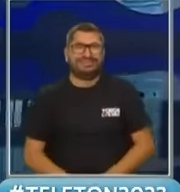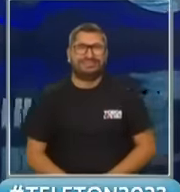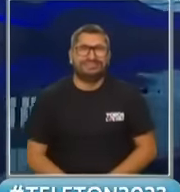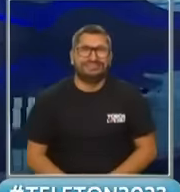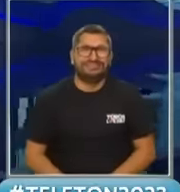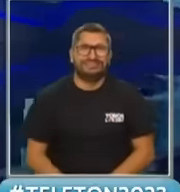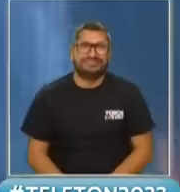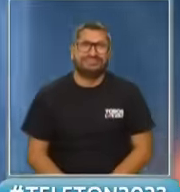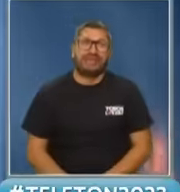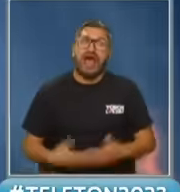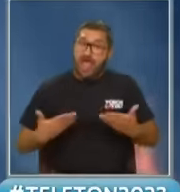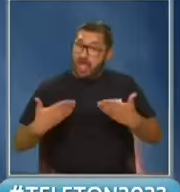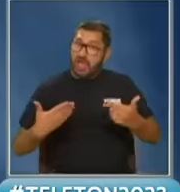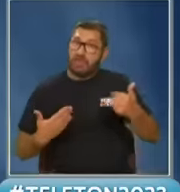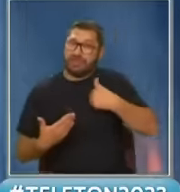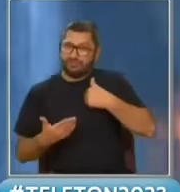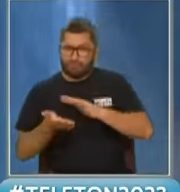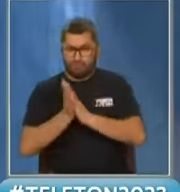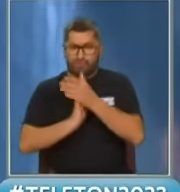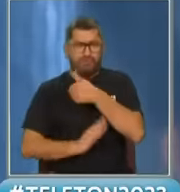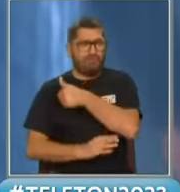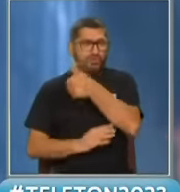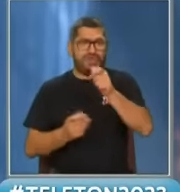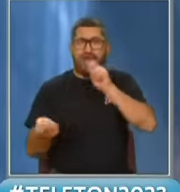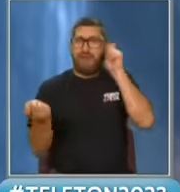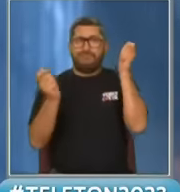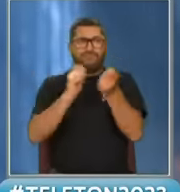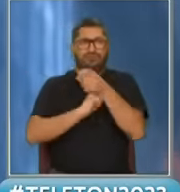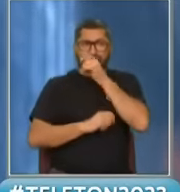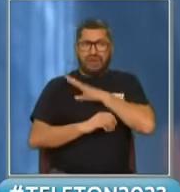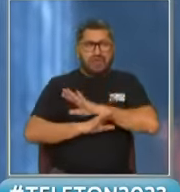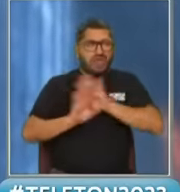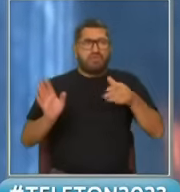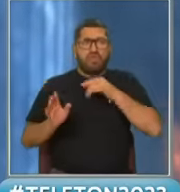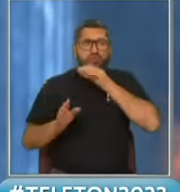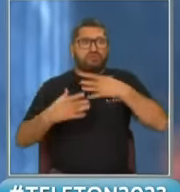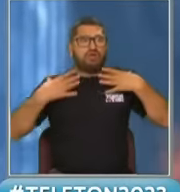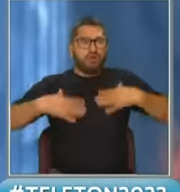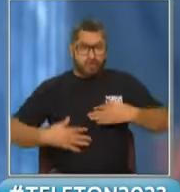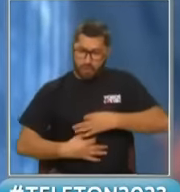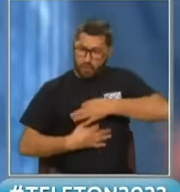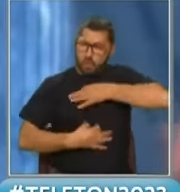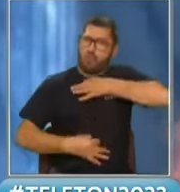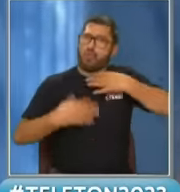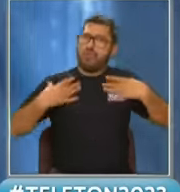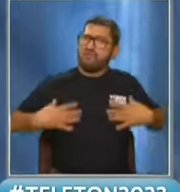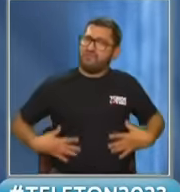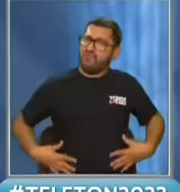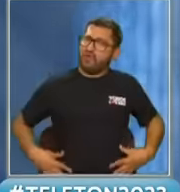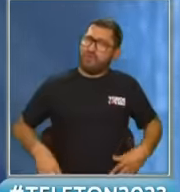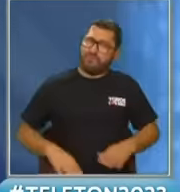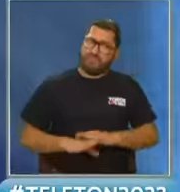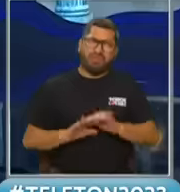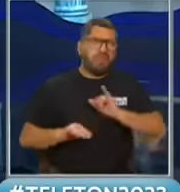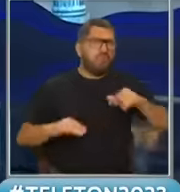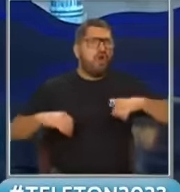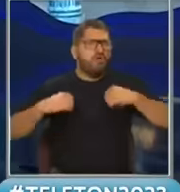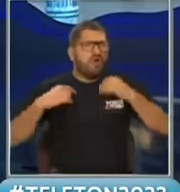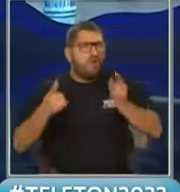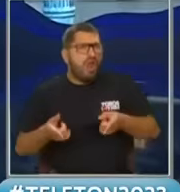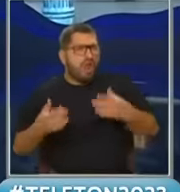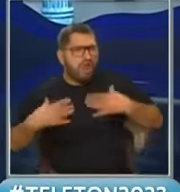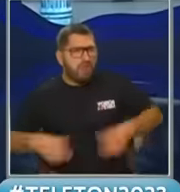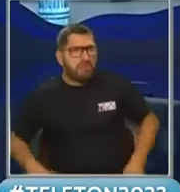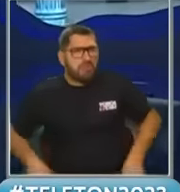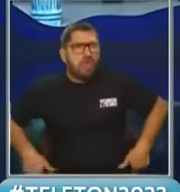Ahora todo ha cambiado. Nadie usa uniforme. Nadie. Los cabros andan con los pantalones